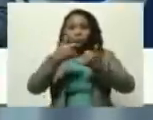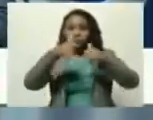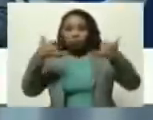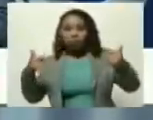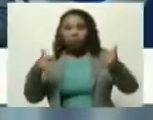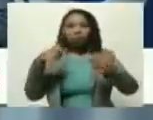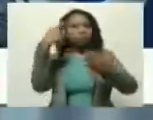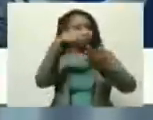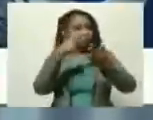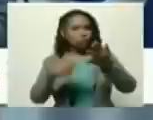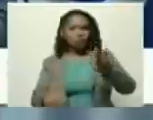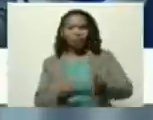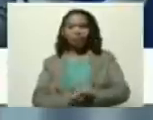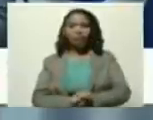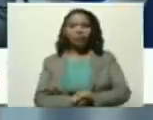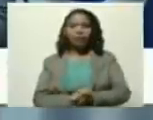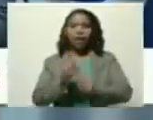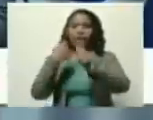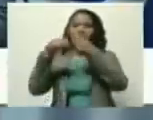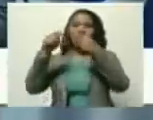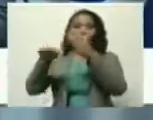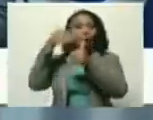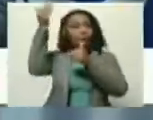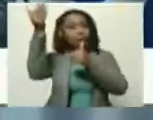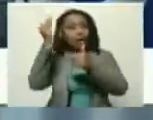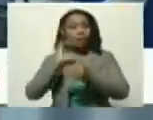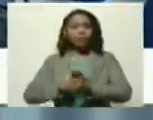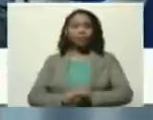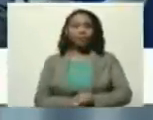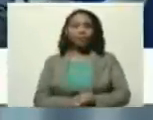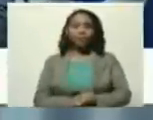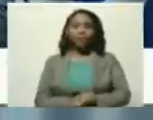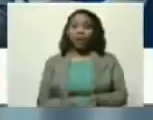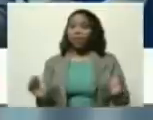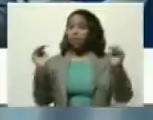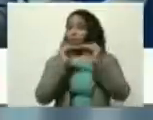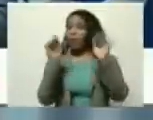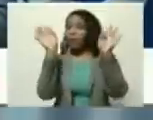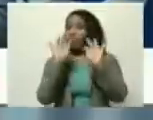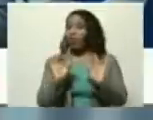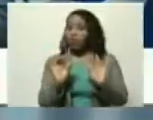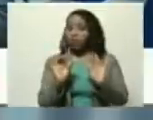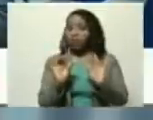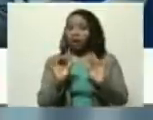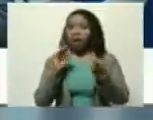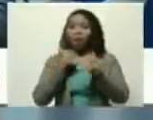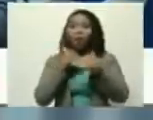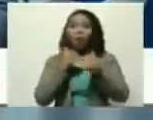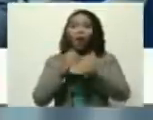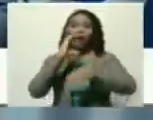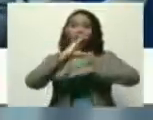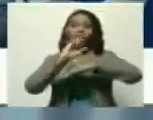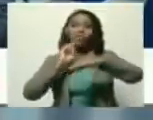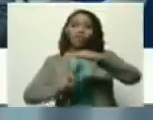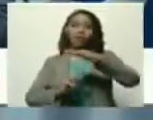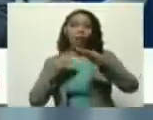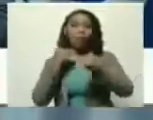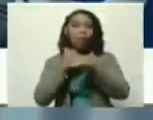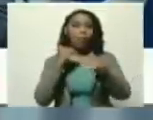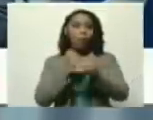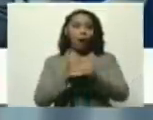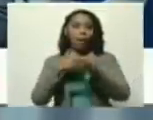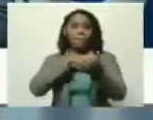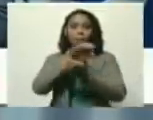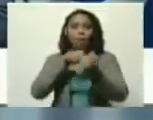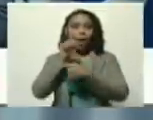etcétera, y venderlo en el exterior. Igualmente con la fibra óptica de CAN TV. ¿Qué ocurre